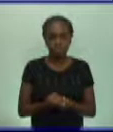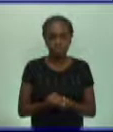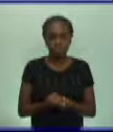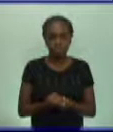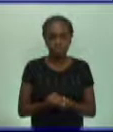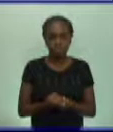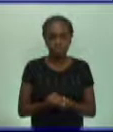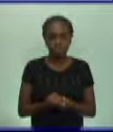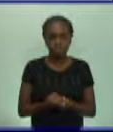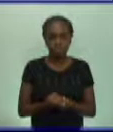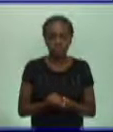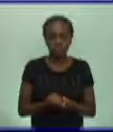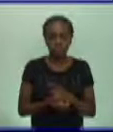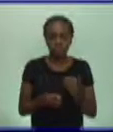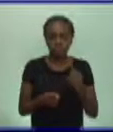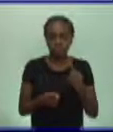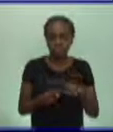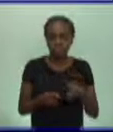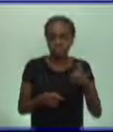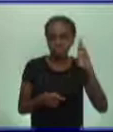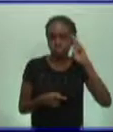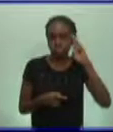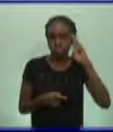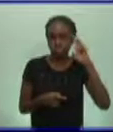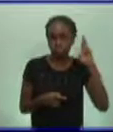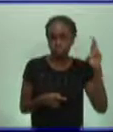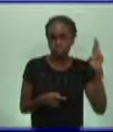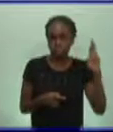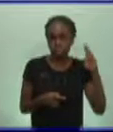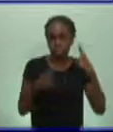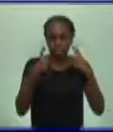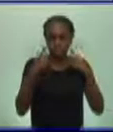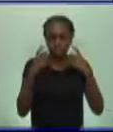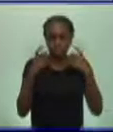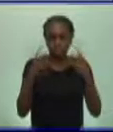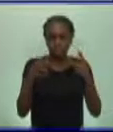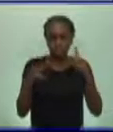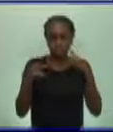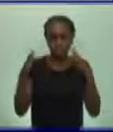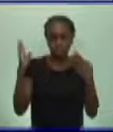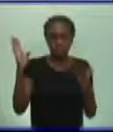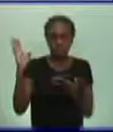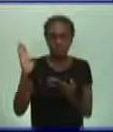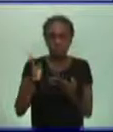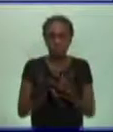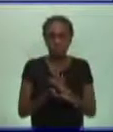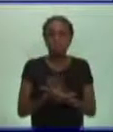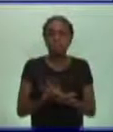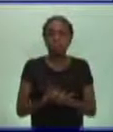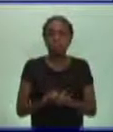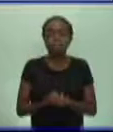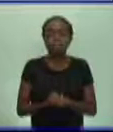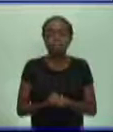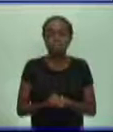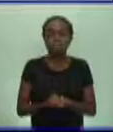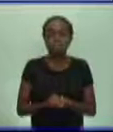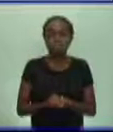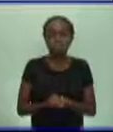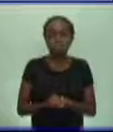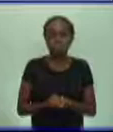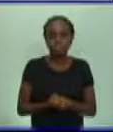Ah, y recuerda, usa correctamente las mayúsculas. No olvides